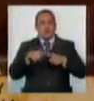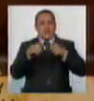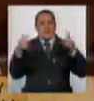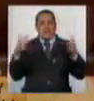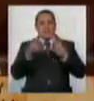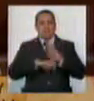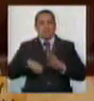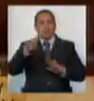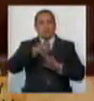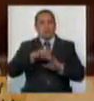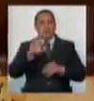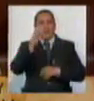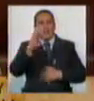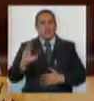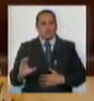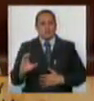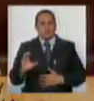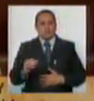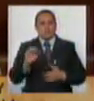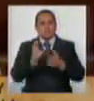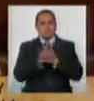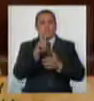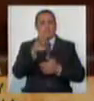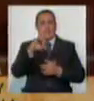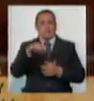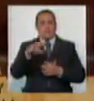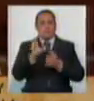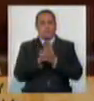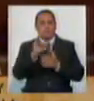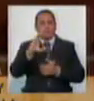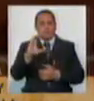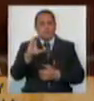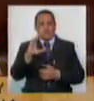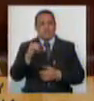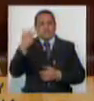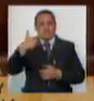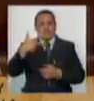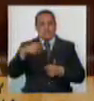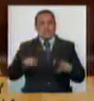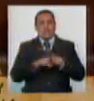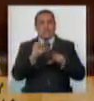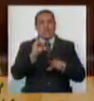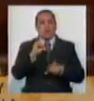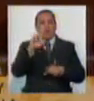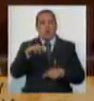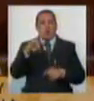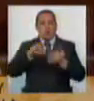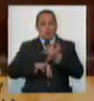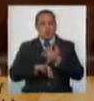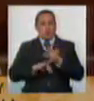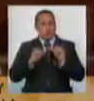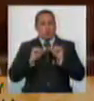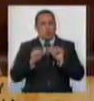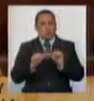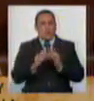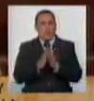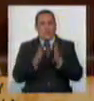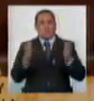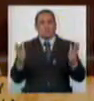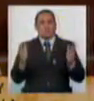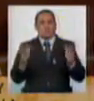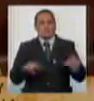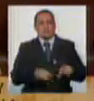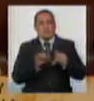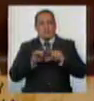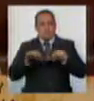de irrigación en la costa: Chavimochi, tercera etapa, y Olmos. Mientras que se ha abierto